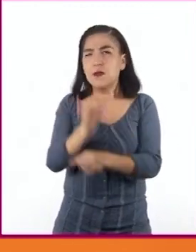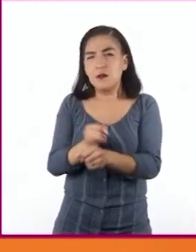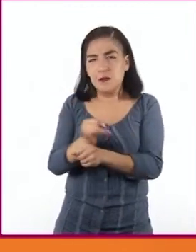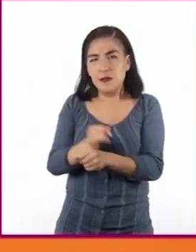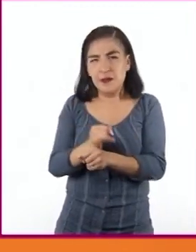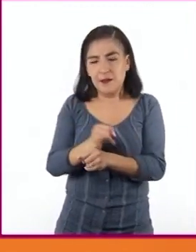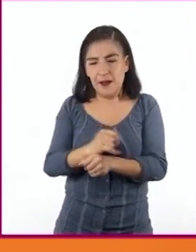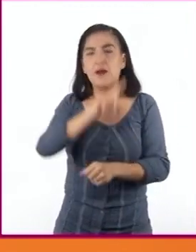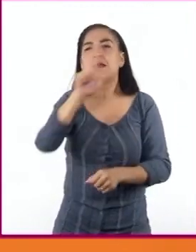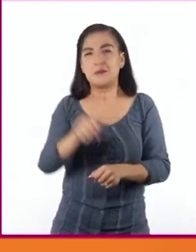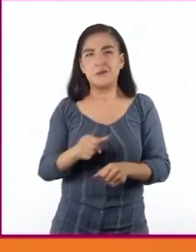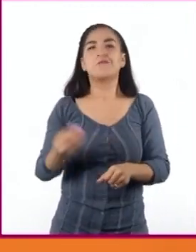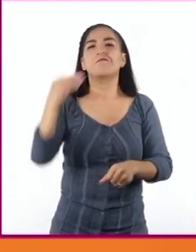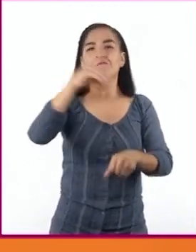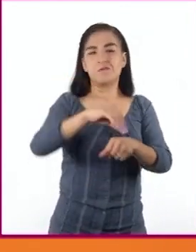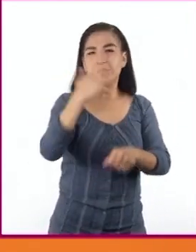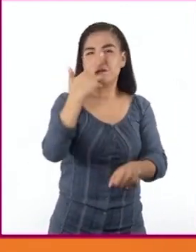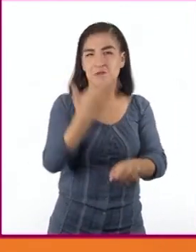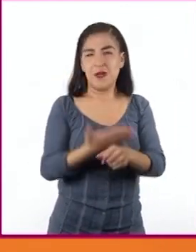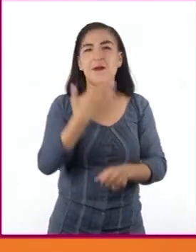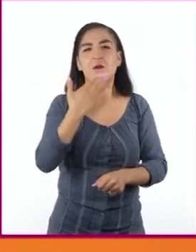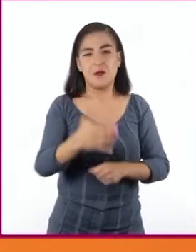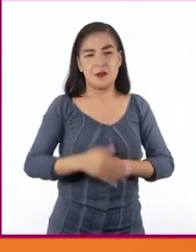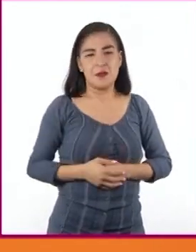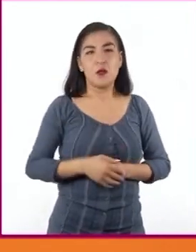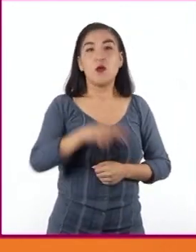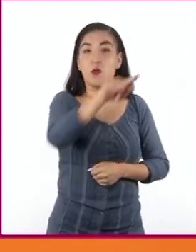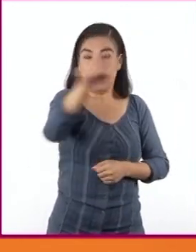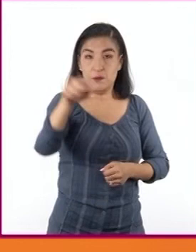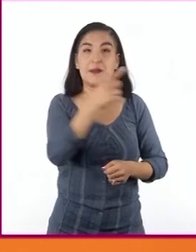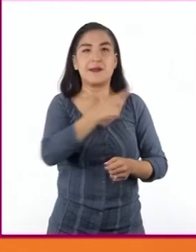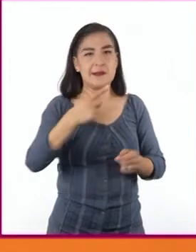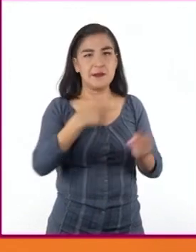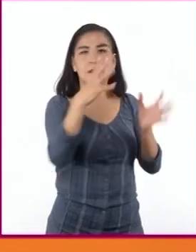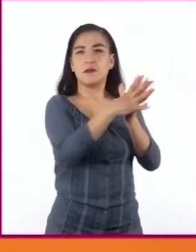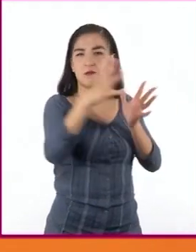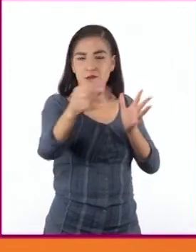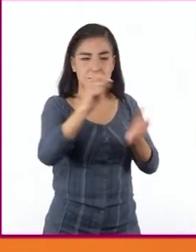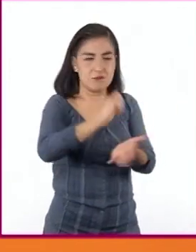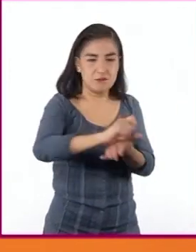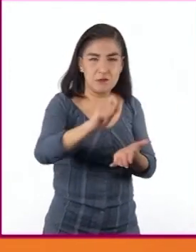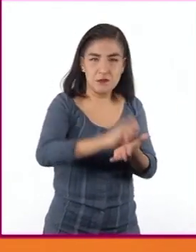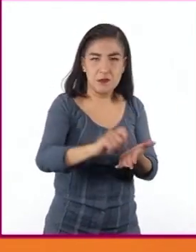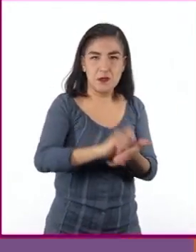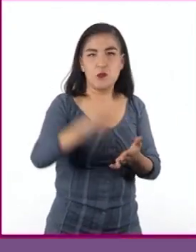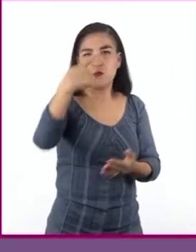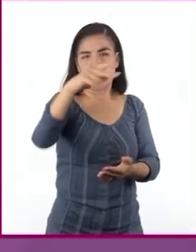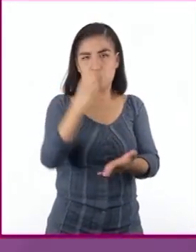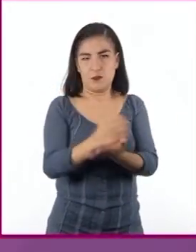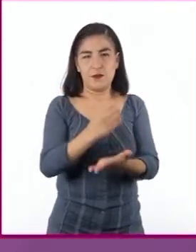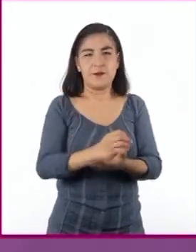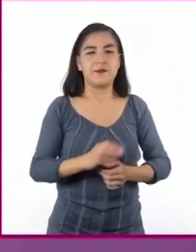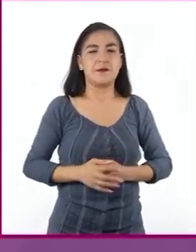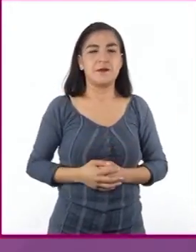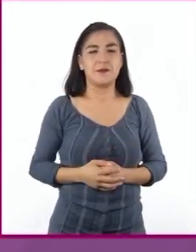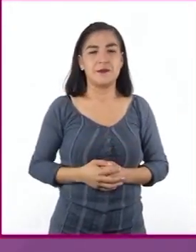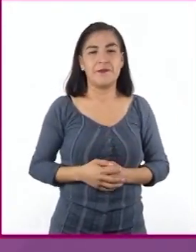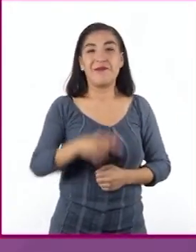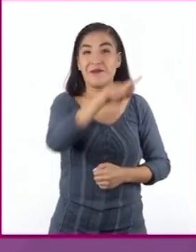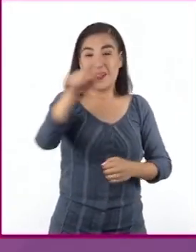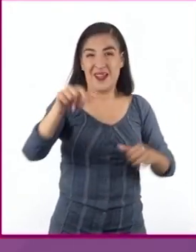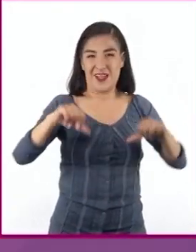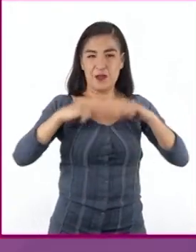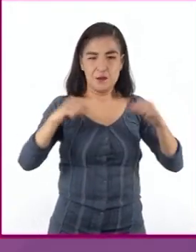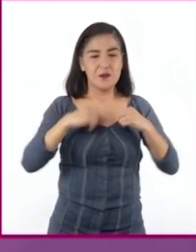de la información. Escriban algunas de estas sugerencias en su cuaderno. Como adolescentes,